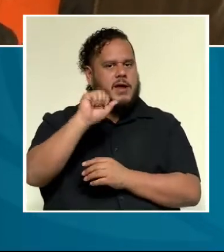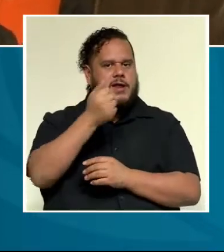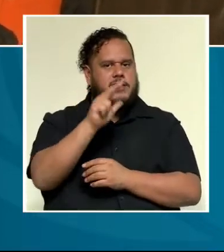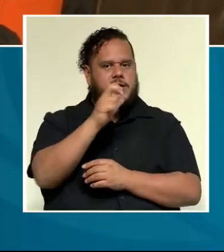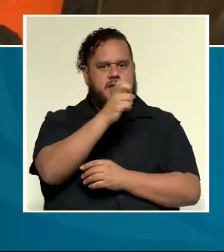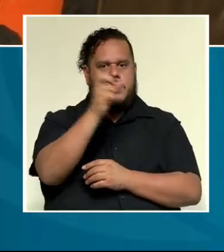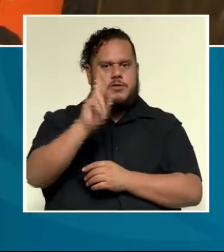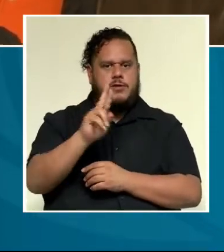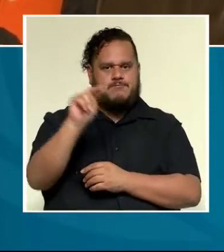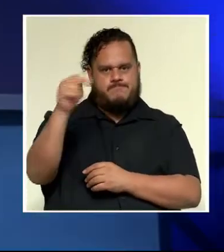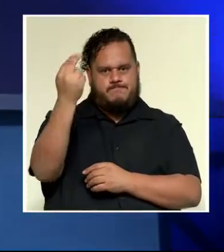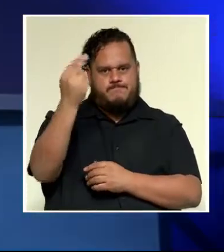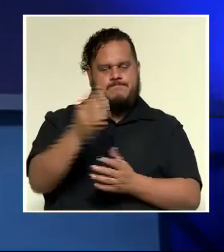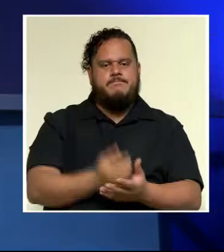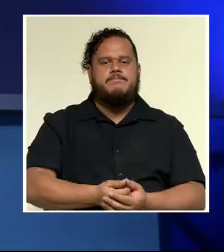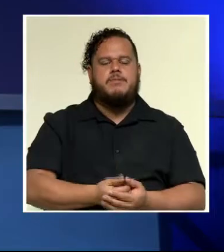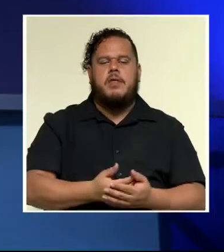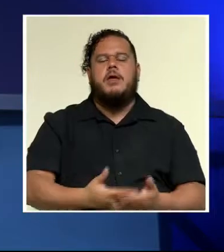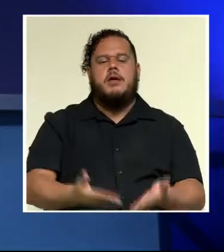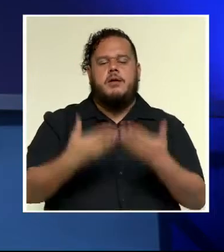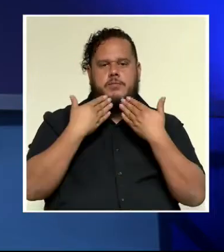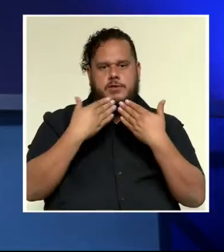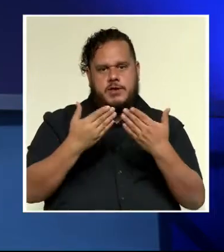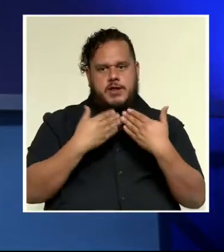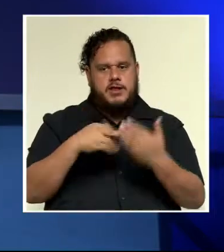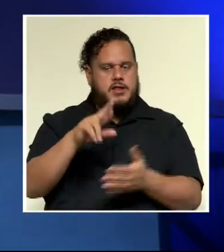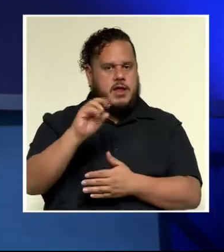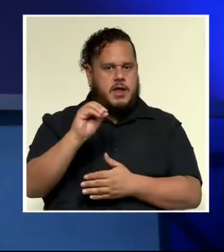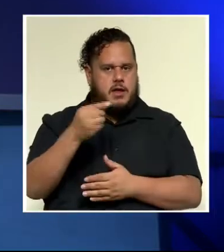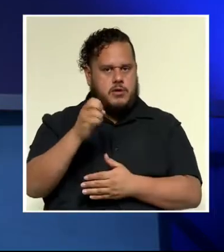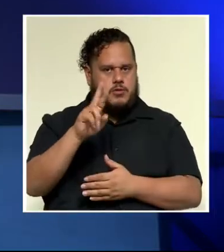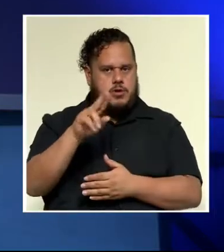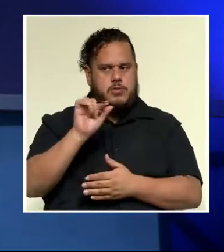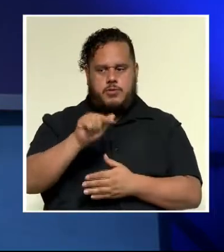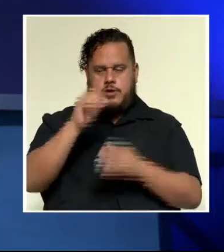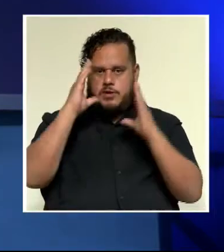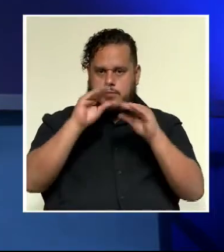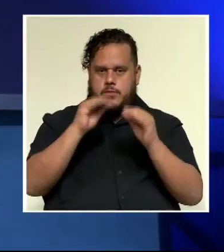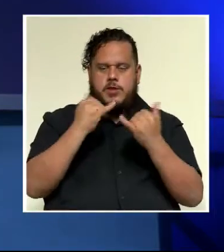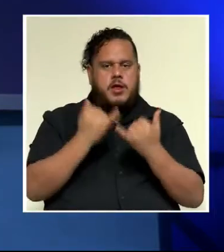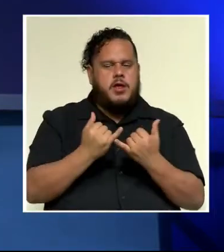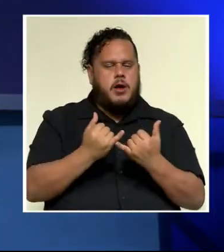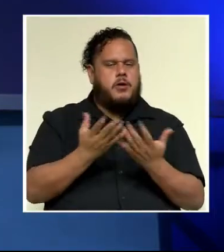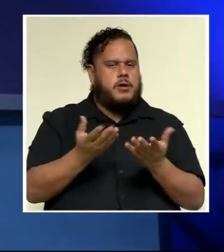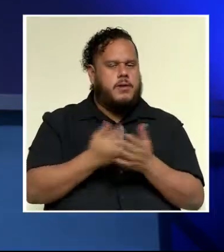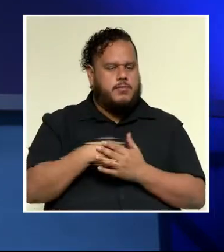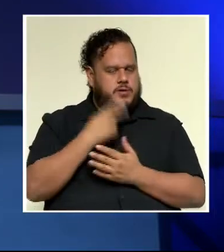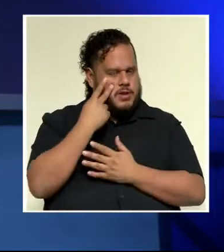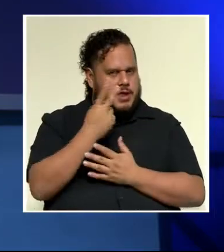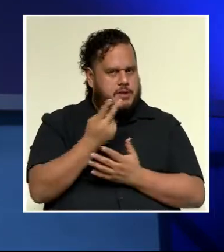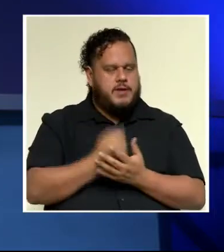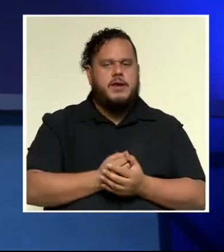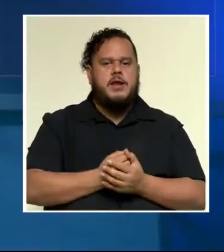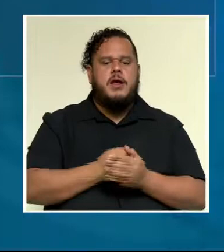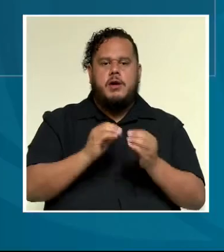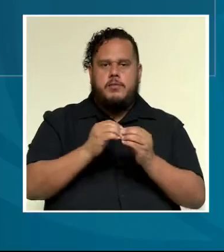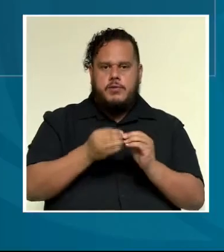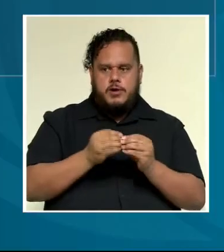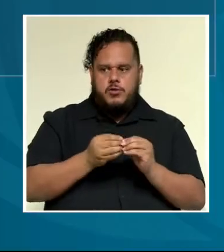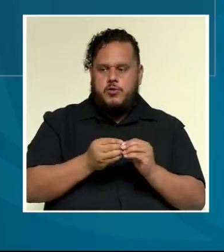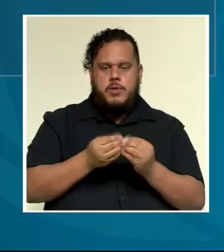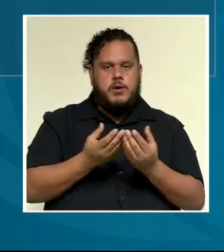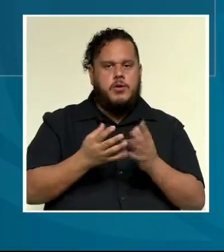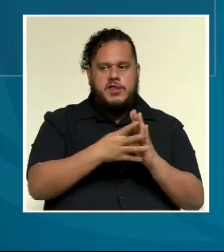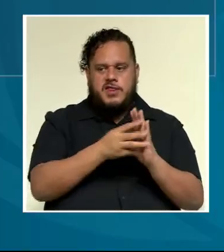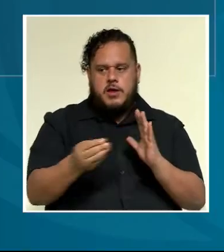Rica Noticias. Bien, muchas gracias a Roger por esta información, y precisamente ahora vamos a hacer un repaso por la cantidad de